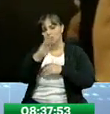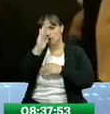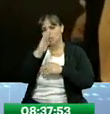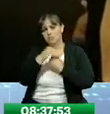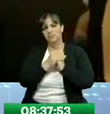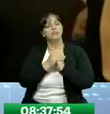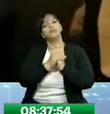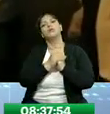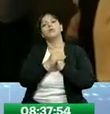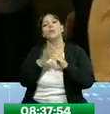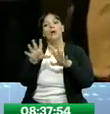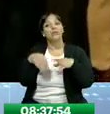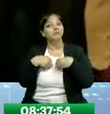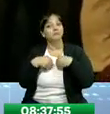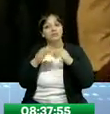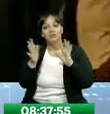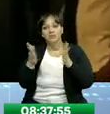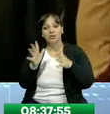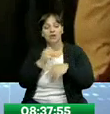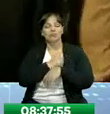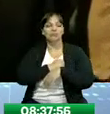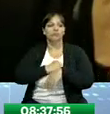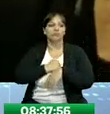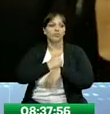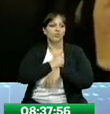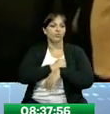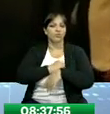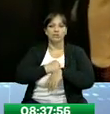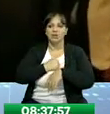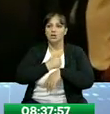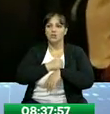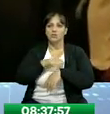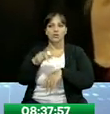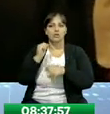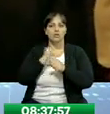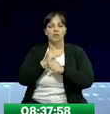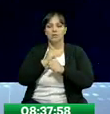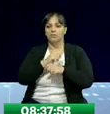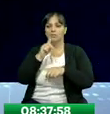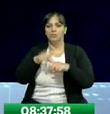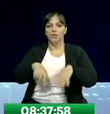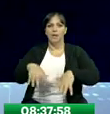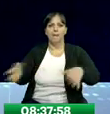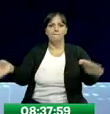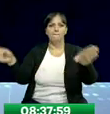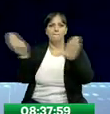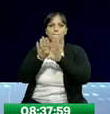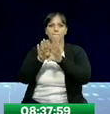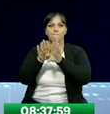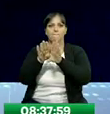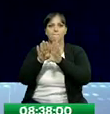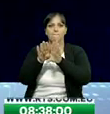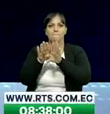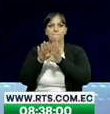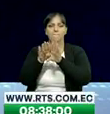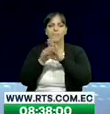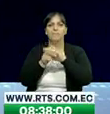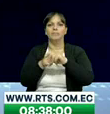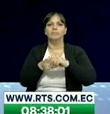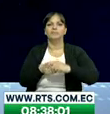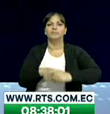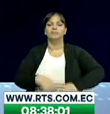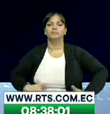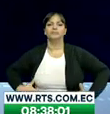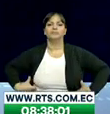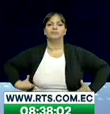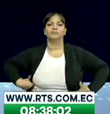el acto de compromiso se procederá a la clausura nuevamente definitiva y la cancelación de su permiso cómo tomaste